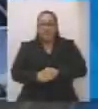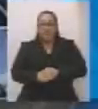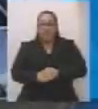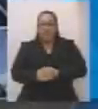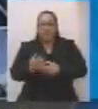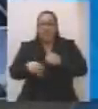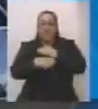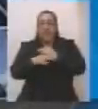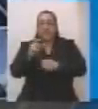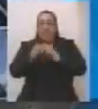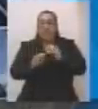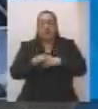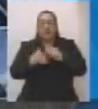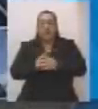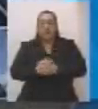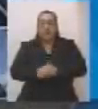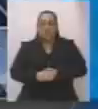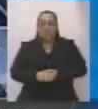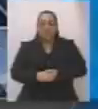desigualdad en las economías emergentes.